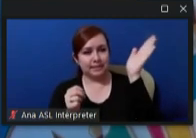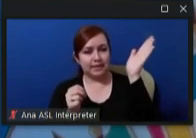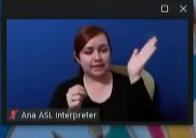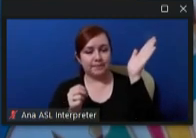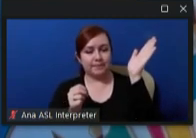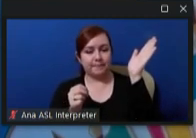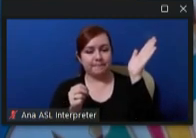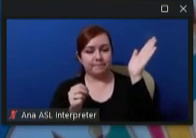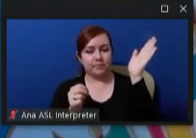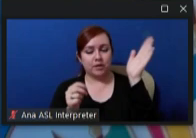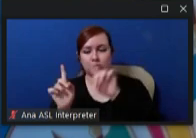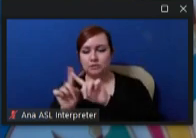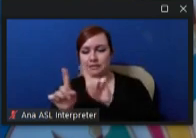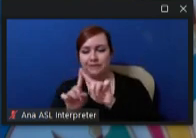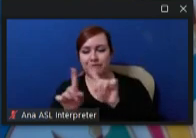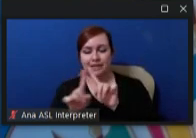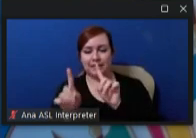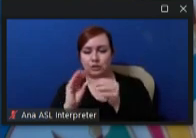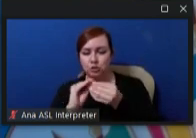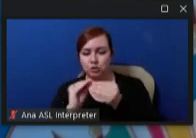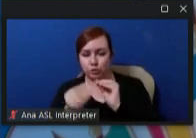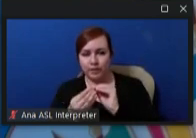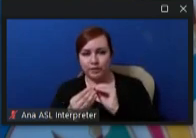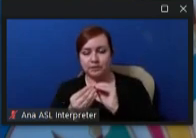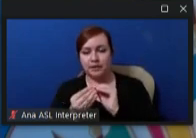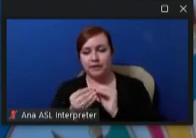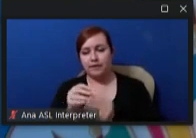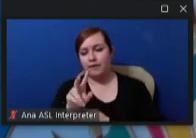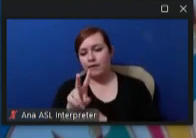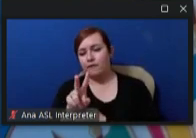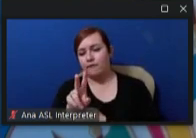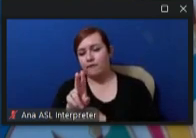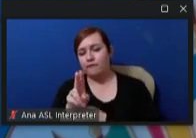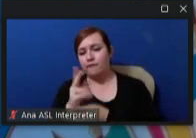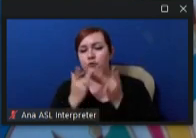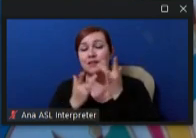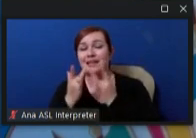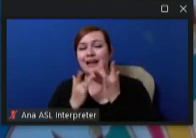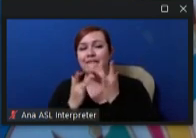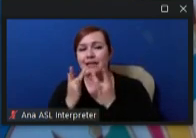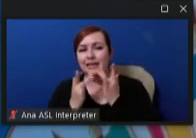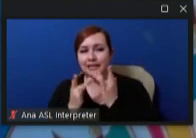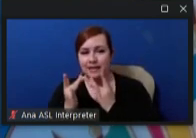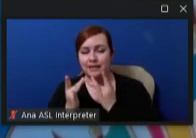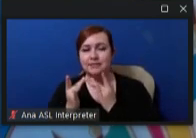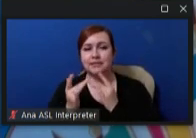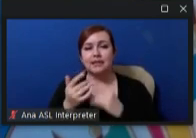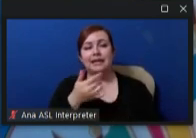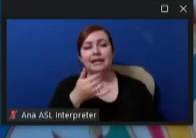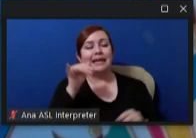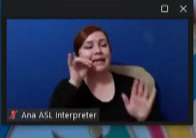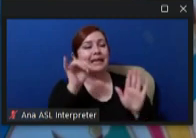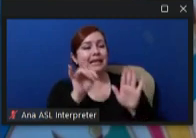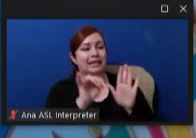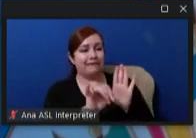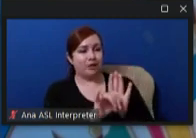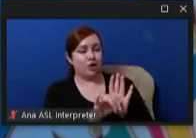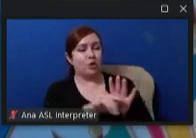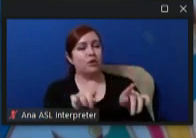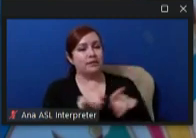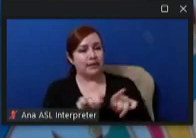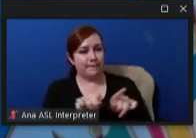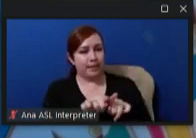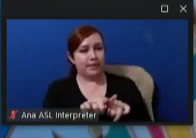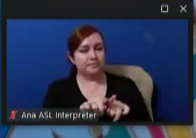el diferentes números de vulnerabilidades que ya el relator Bernal identificó, pues también trae este